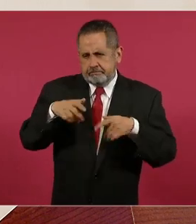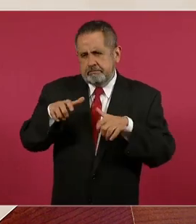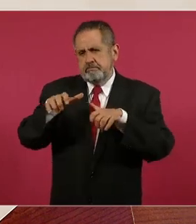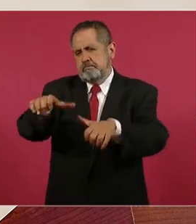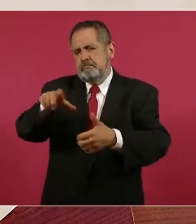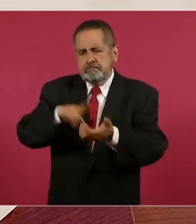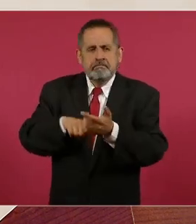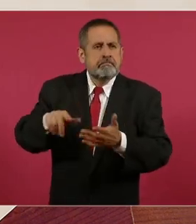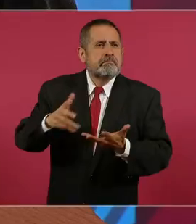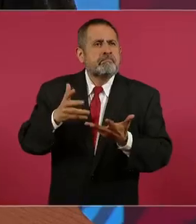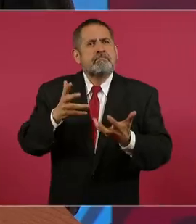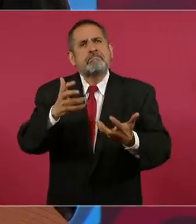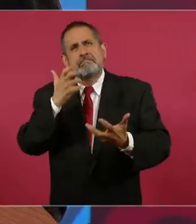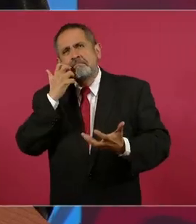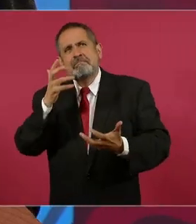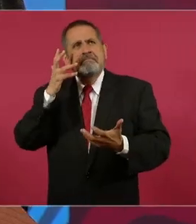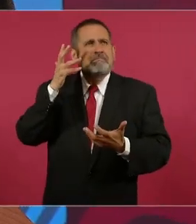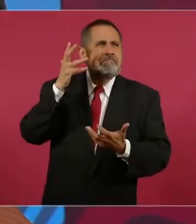aspiracionista,